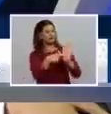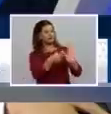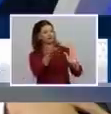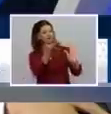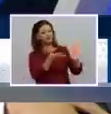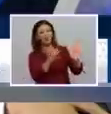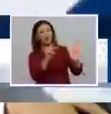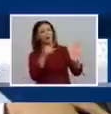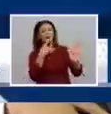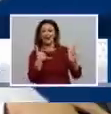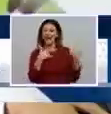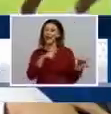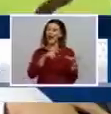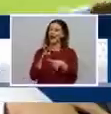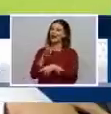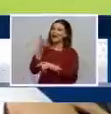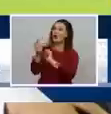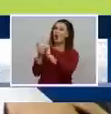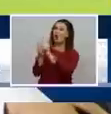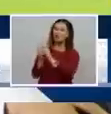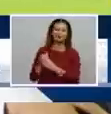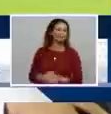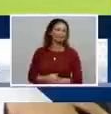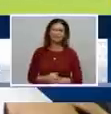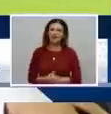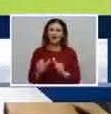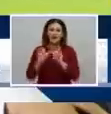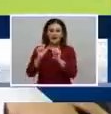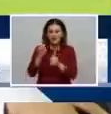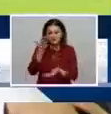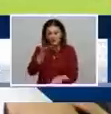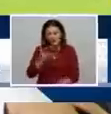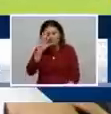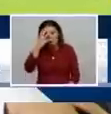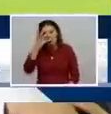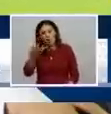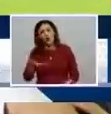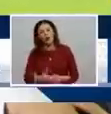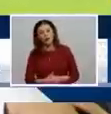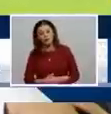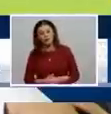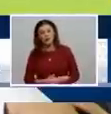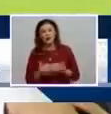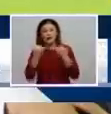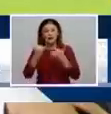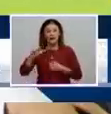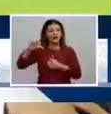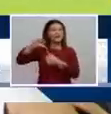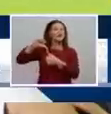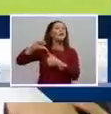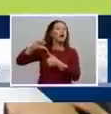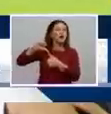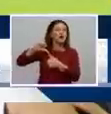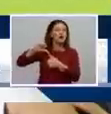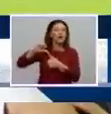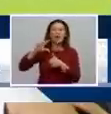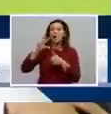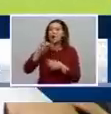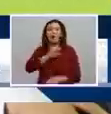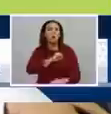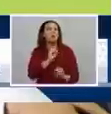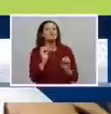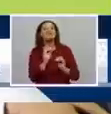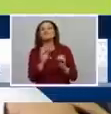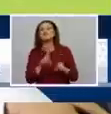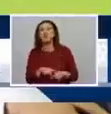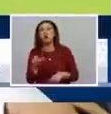decir que estamos listos para competir, porque seguimos dando pena, porque ya en Centroamérica no espantamos a nadie, no